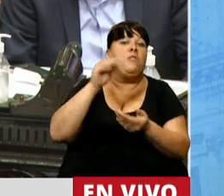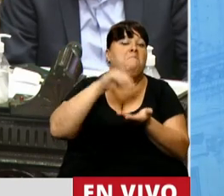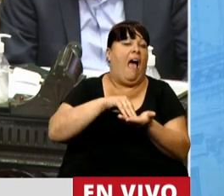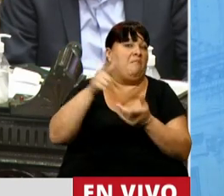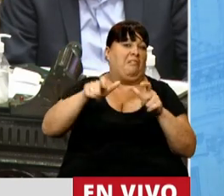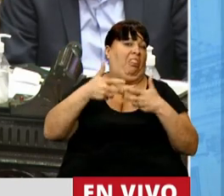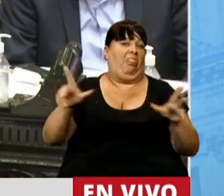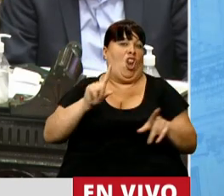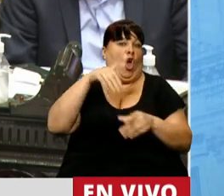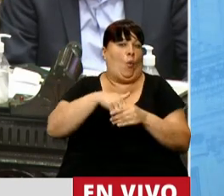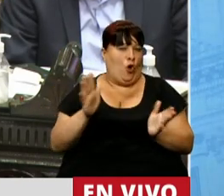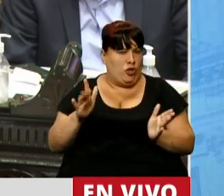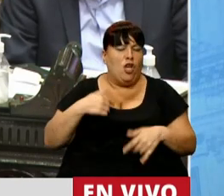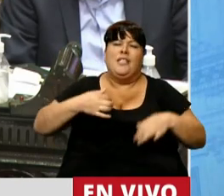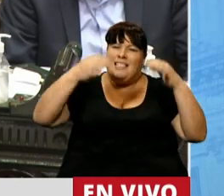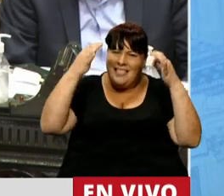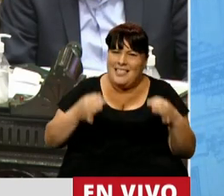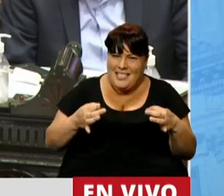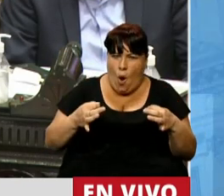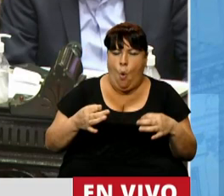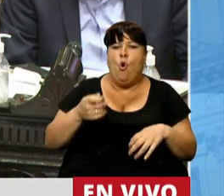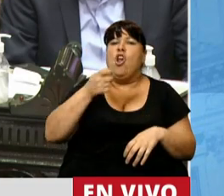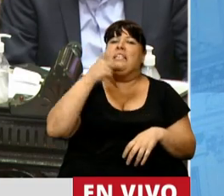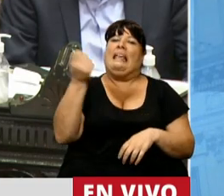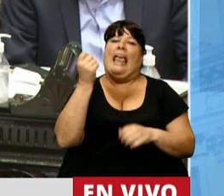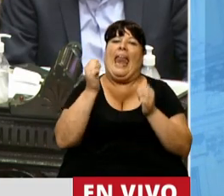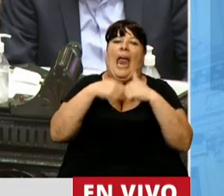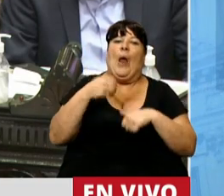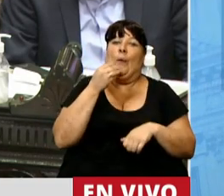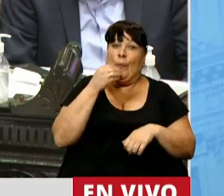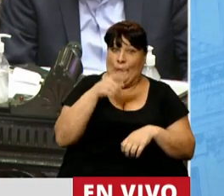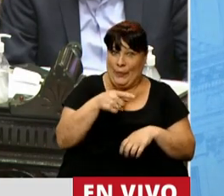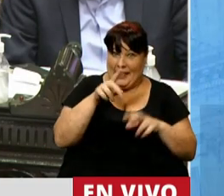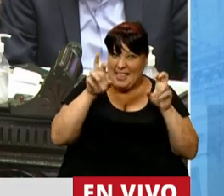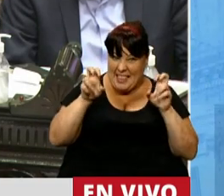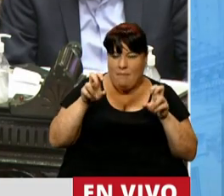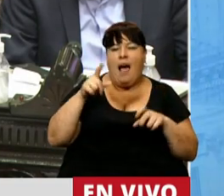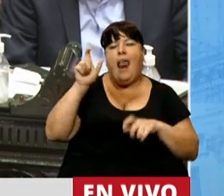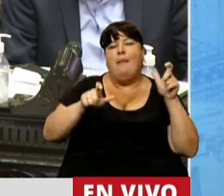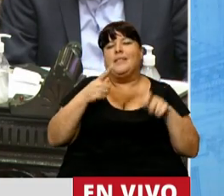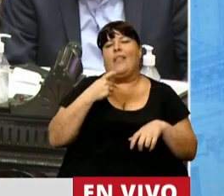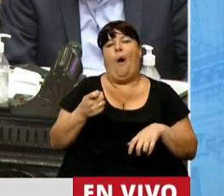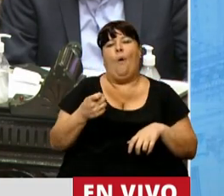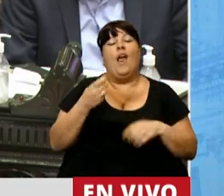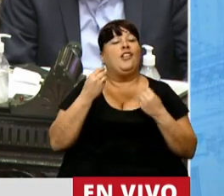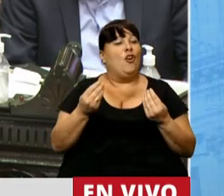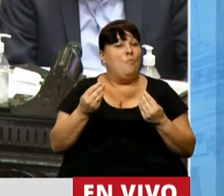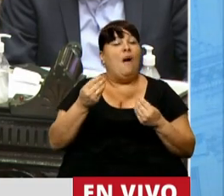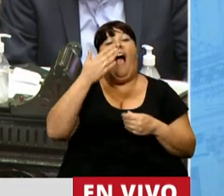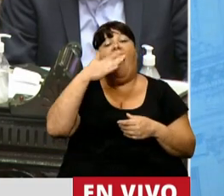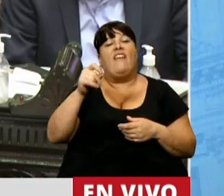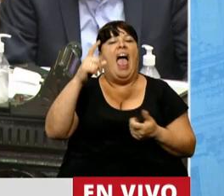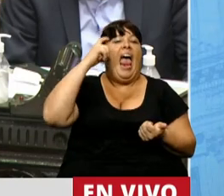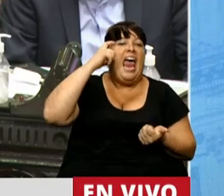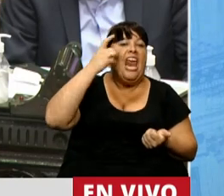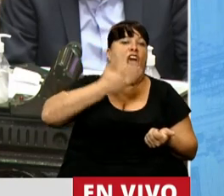elegir. Yo estoy seguro que, por más que quieran esconder esto, la gente se va a dar cuenta, porque al fin y al cabo